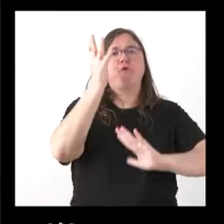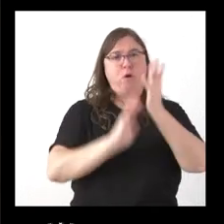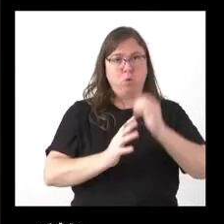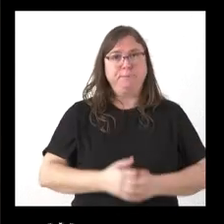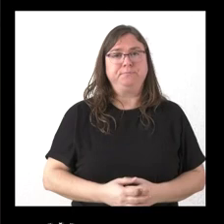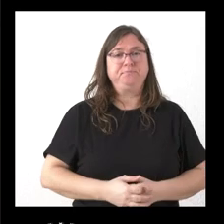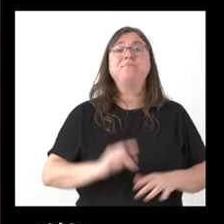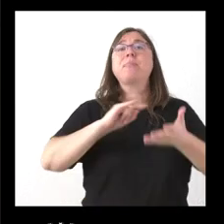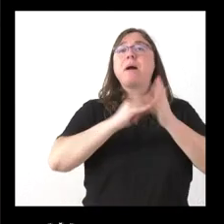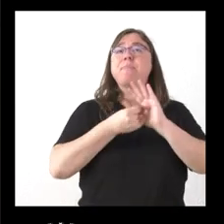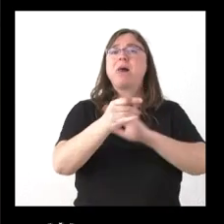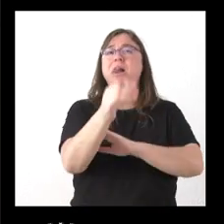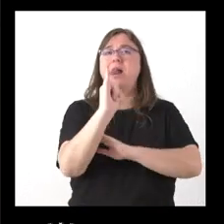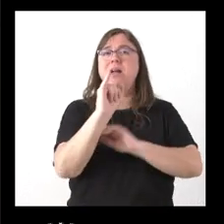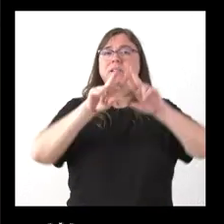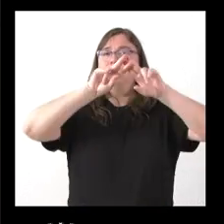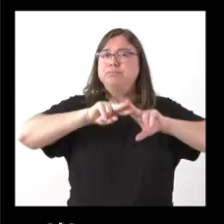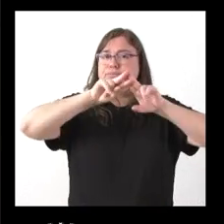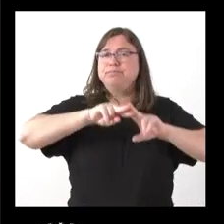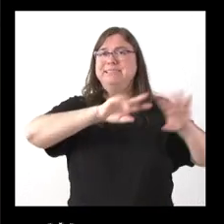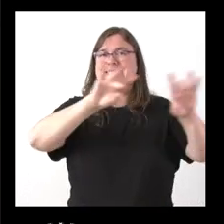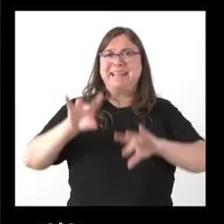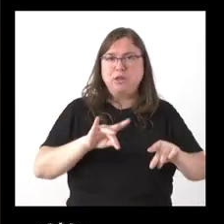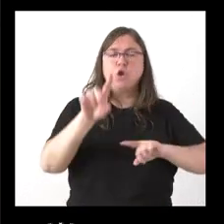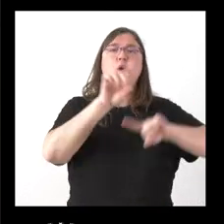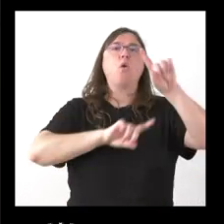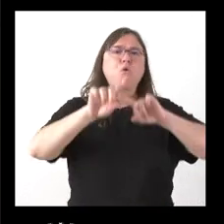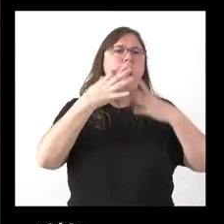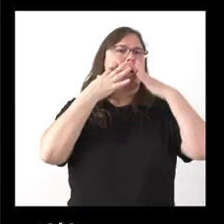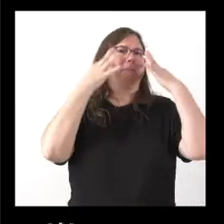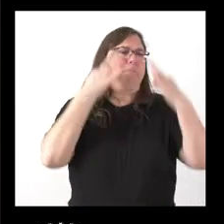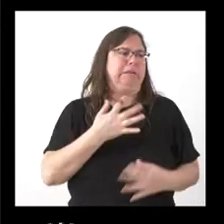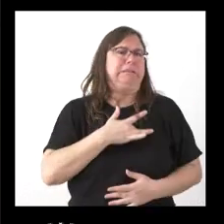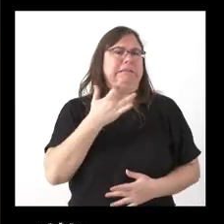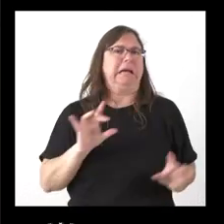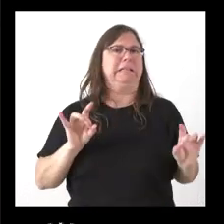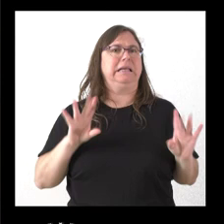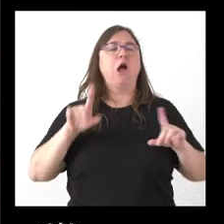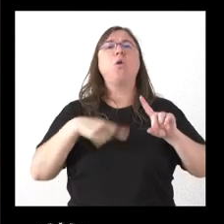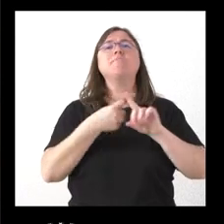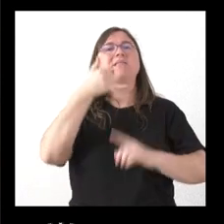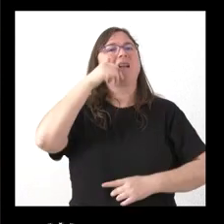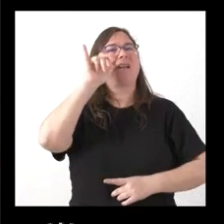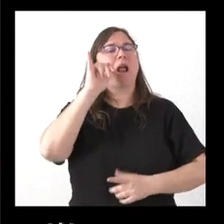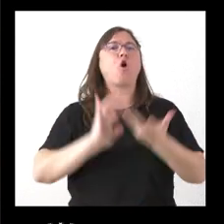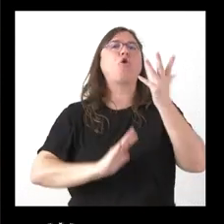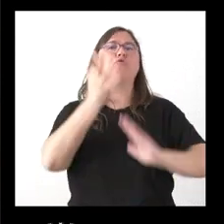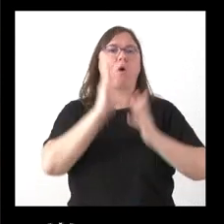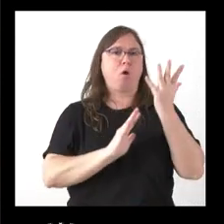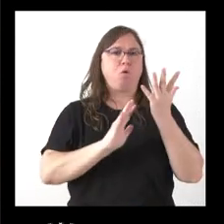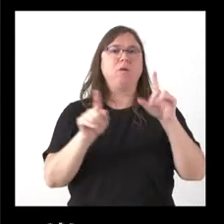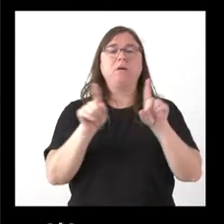el plan cuenta con un análisis territorial de la problemática del peligro la vulnerabilidad y el riesgo de incendios forestales de acuerdo